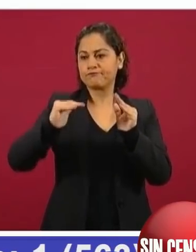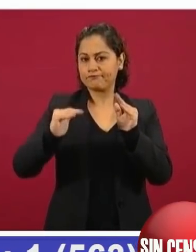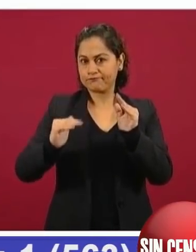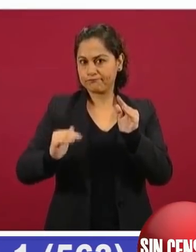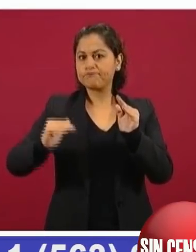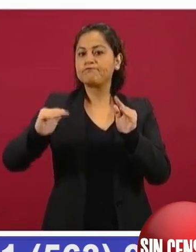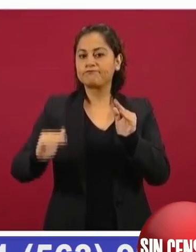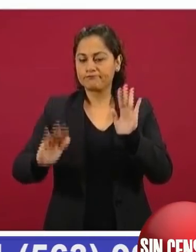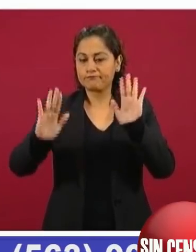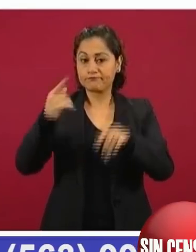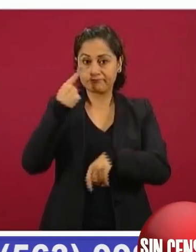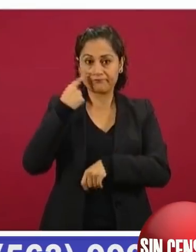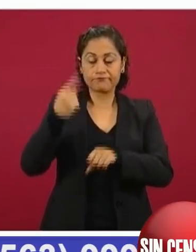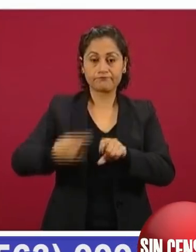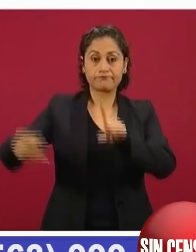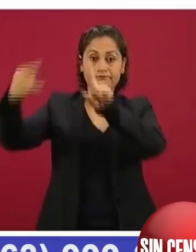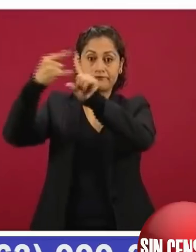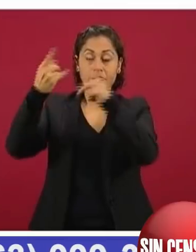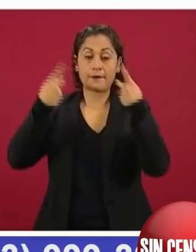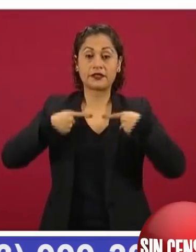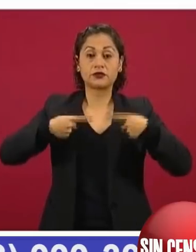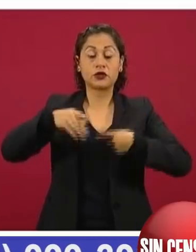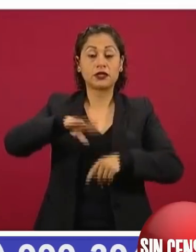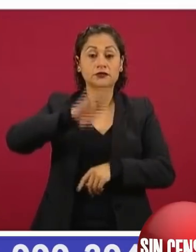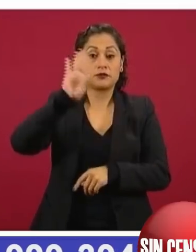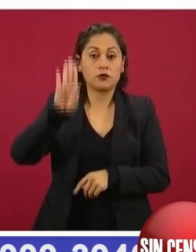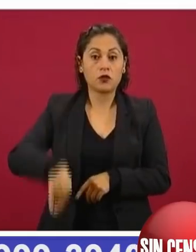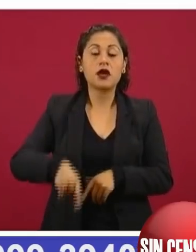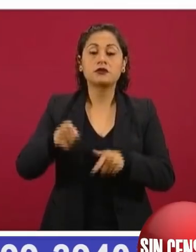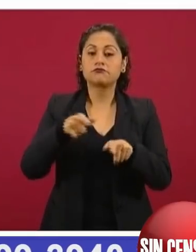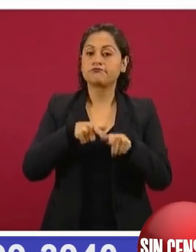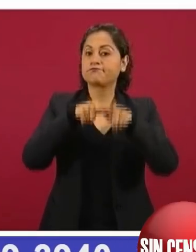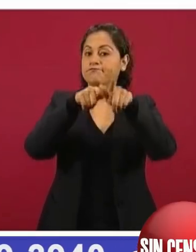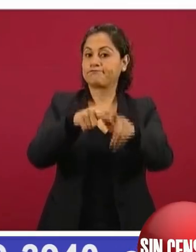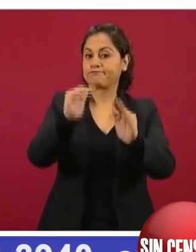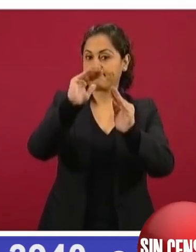Vean ustedes, las defunciones de manera más estable van en